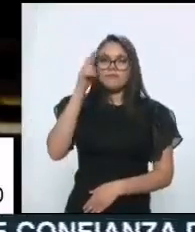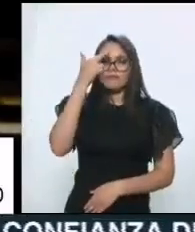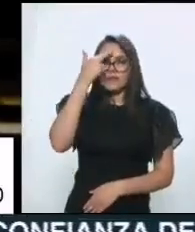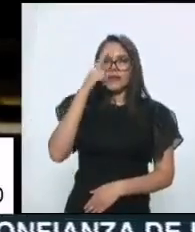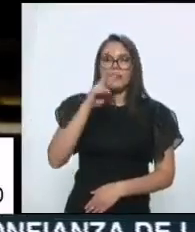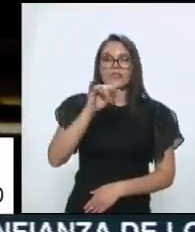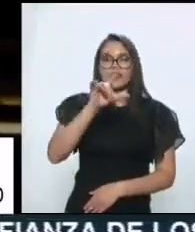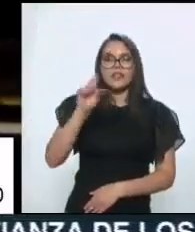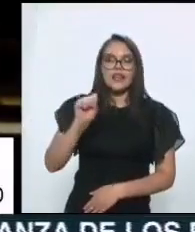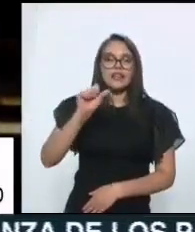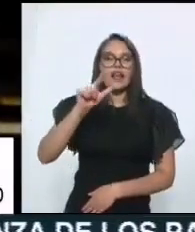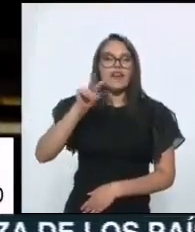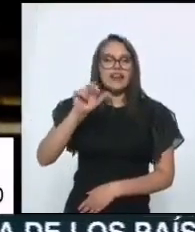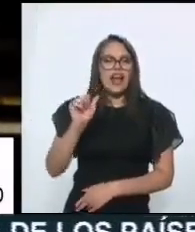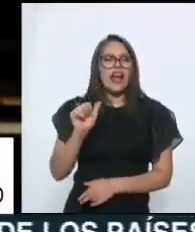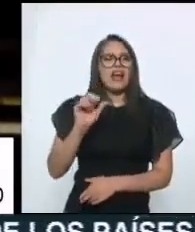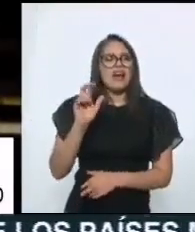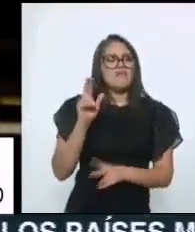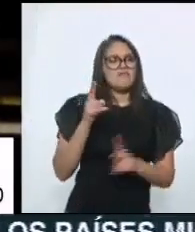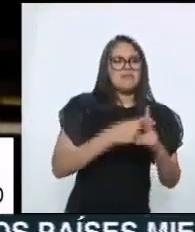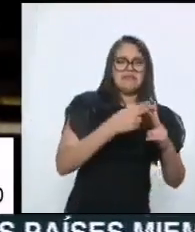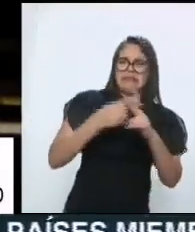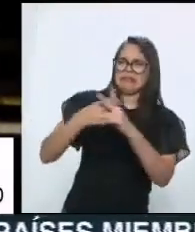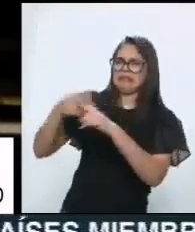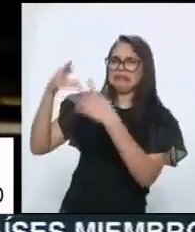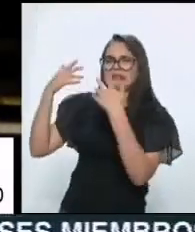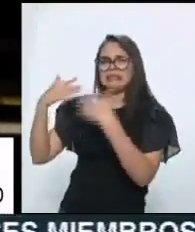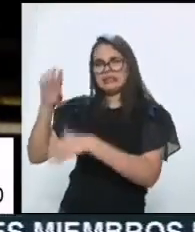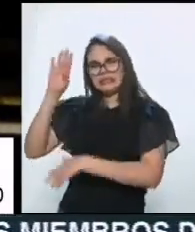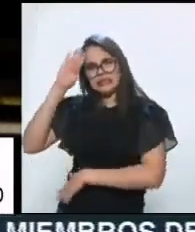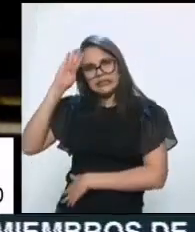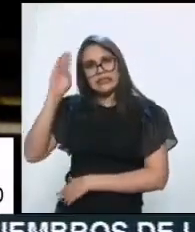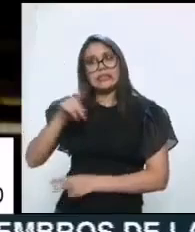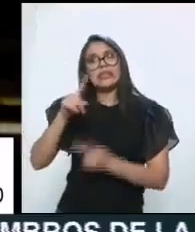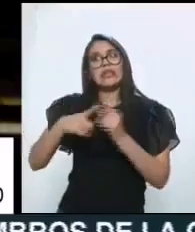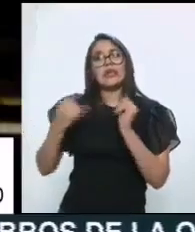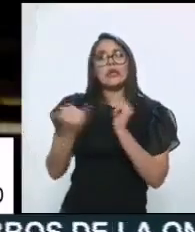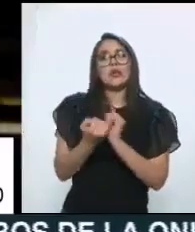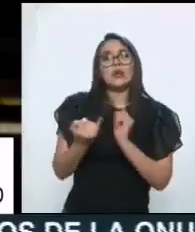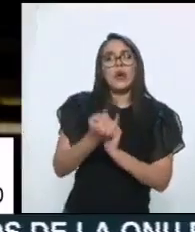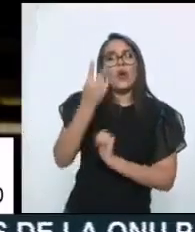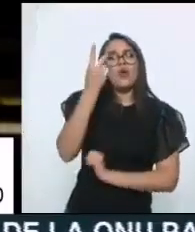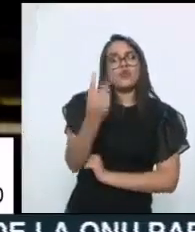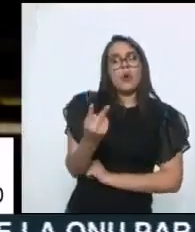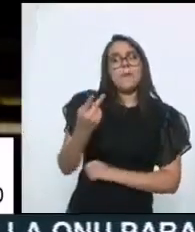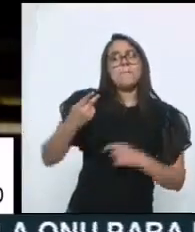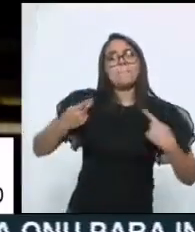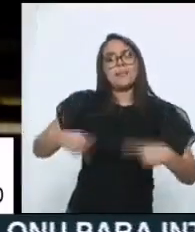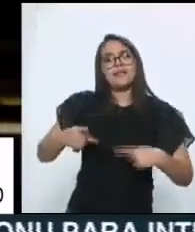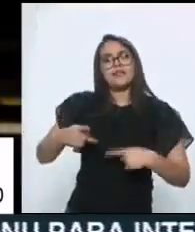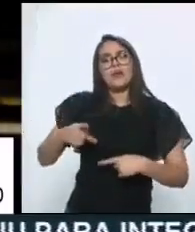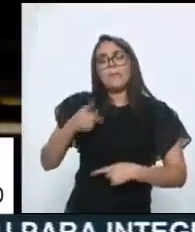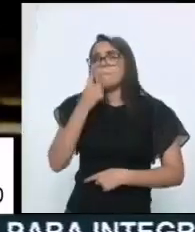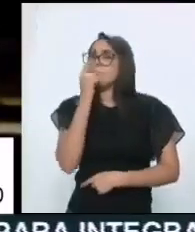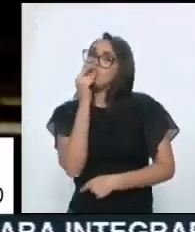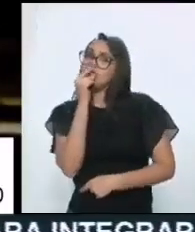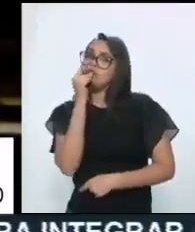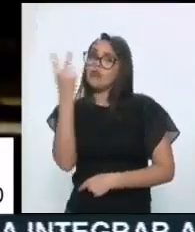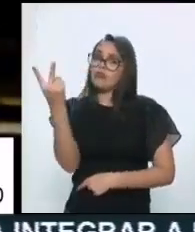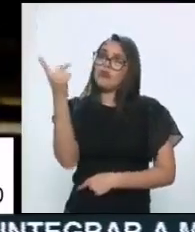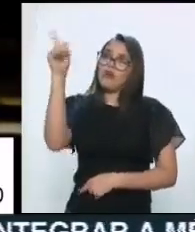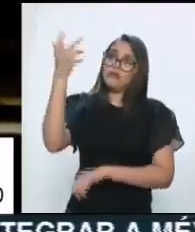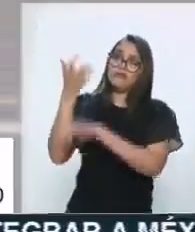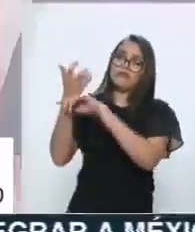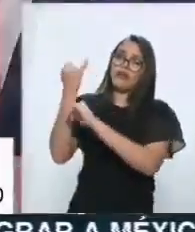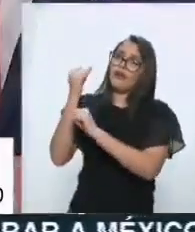de Salvarcar, en el homicidio de 2 agentes estadounidenses, Brian Terry, de la Patrulla Fronteriza, y Jaime Zapata, del